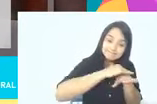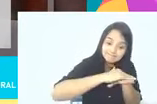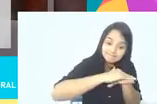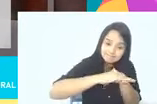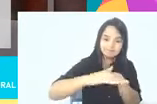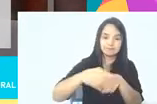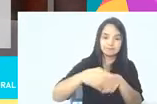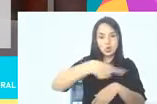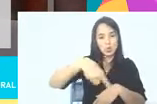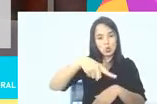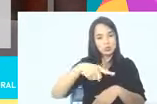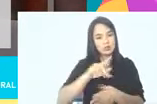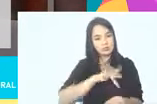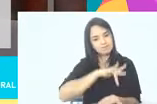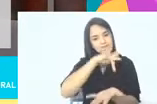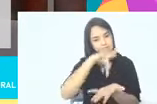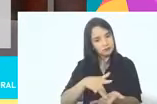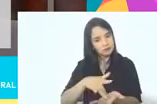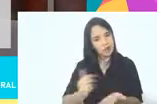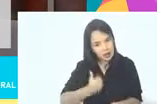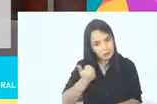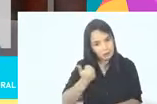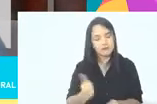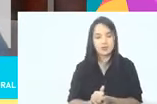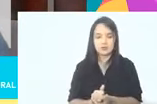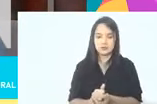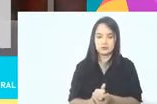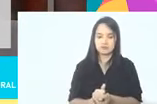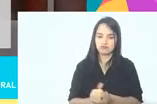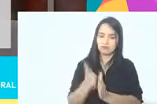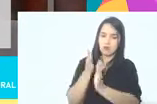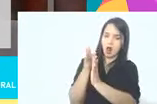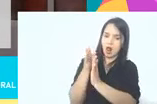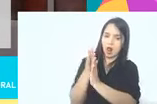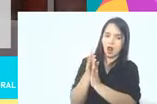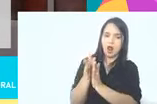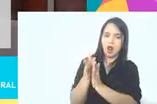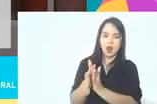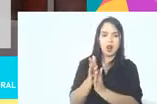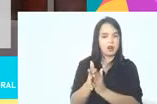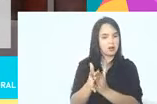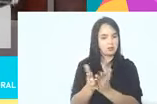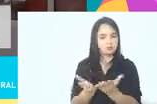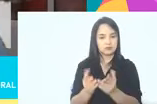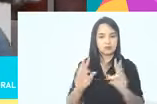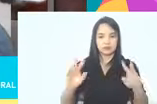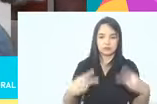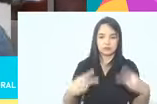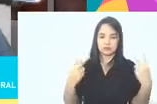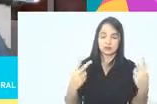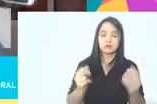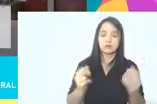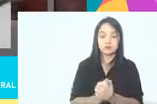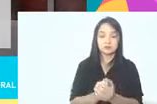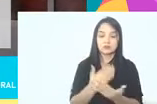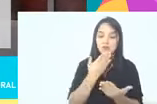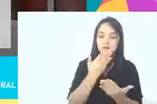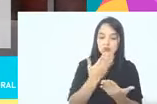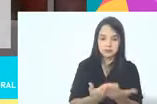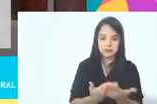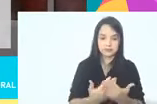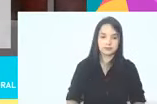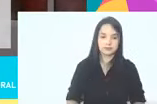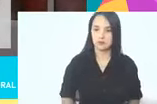y desde este convenio 1336 para el fortalecimiento del sistema departamental de cultura, estamos para